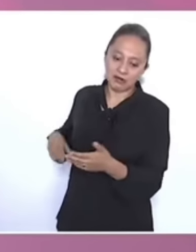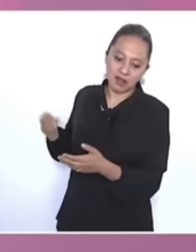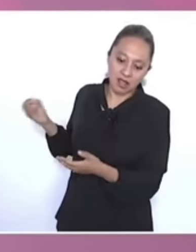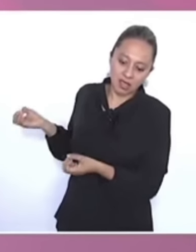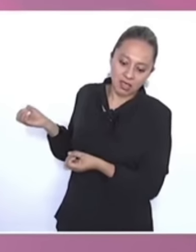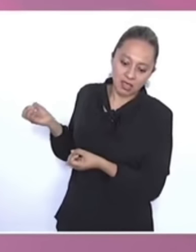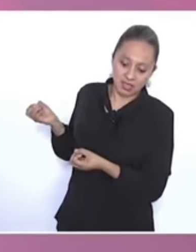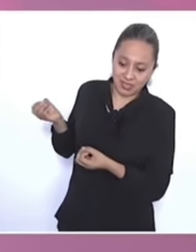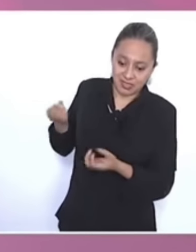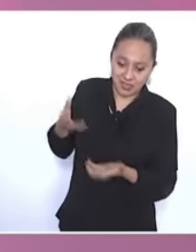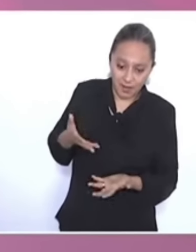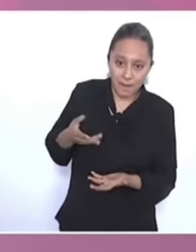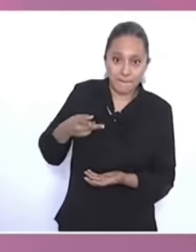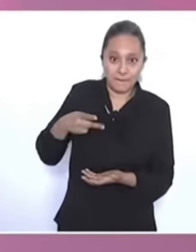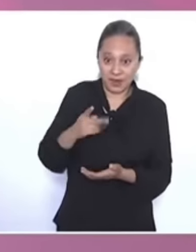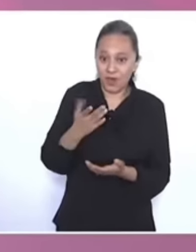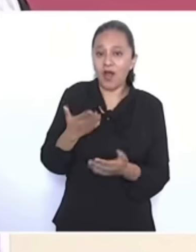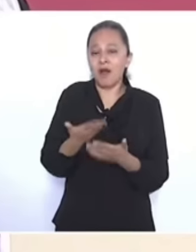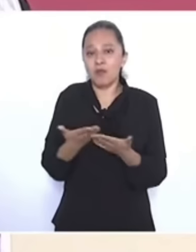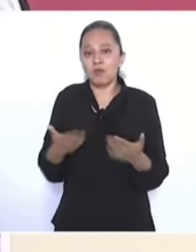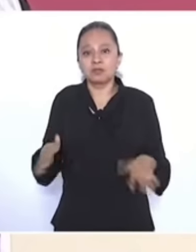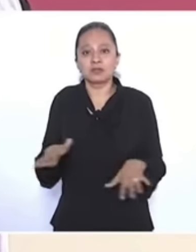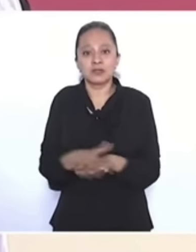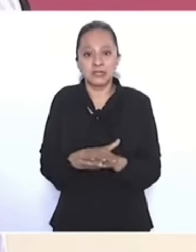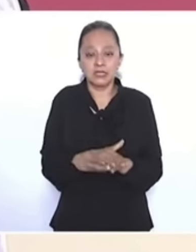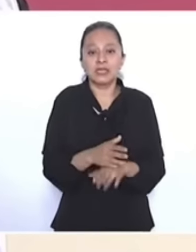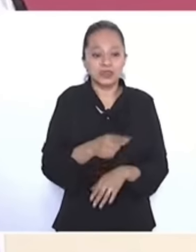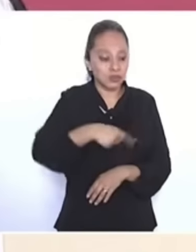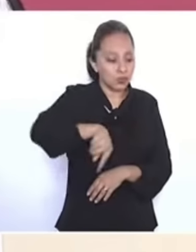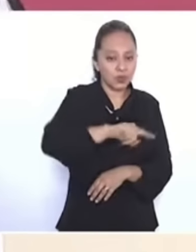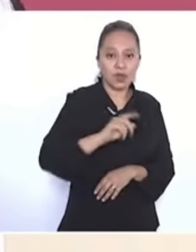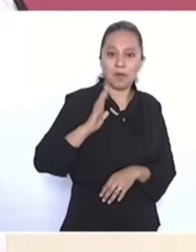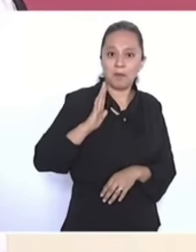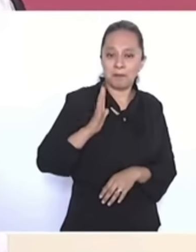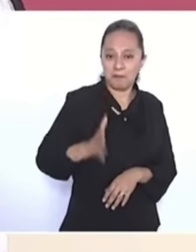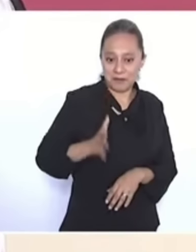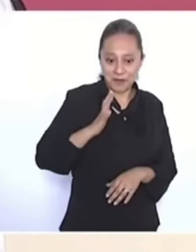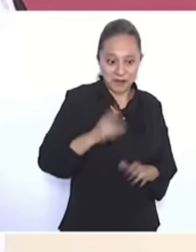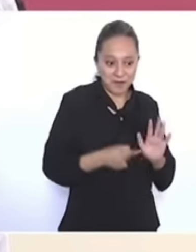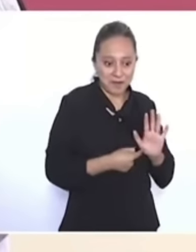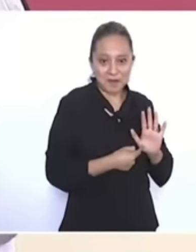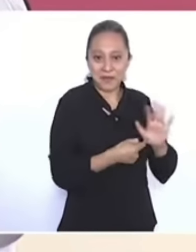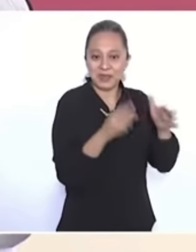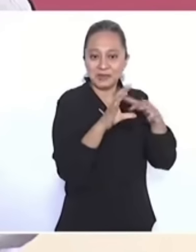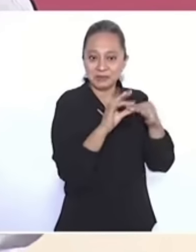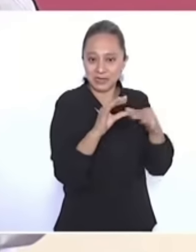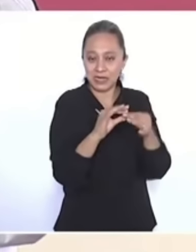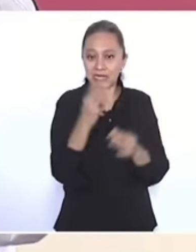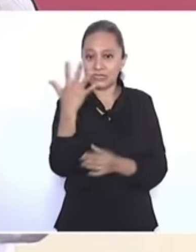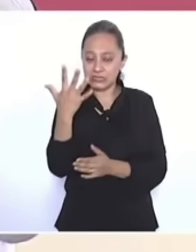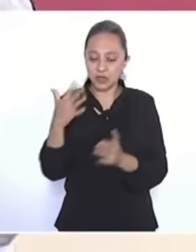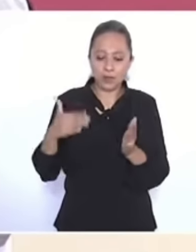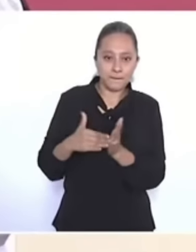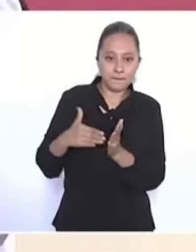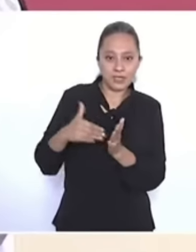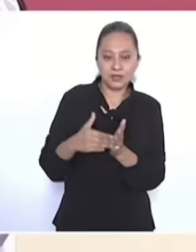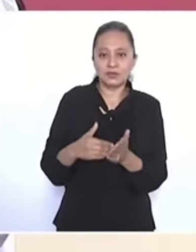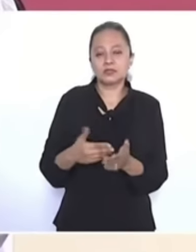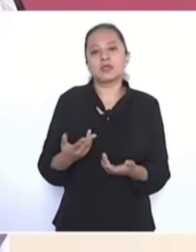paso, es un orgullo compartir lo que aquí ha sucedido. 5 millones de mexicanas